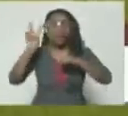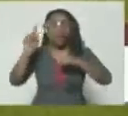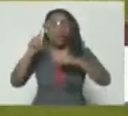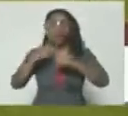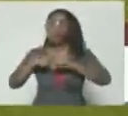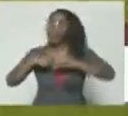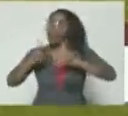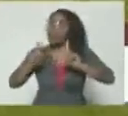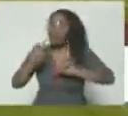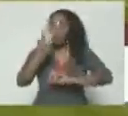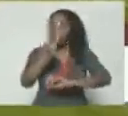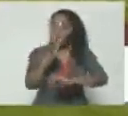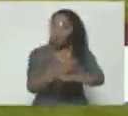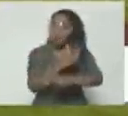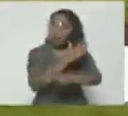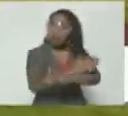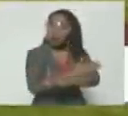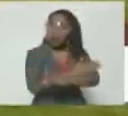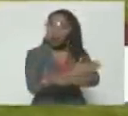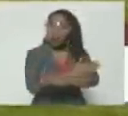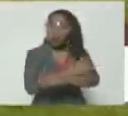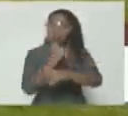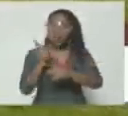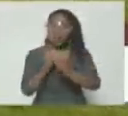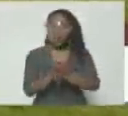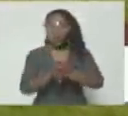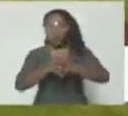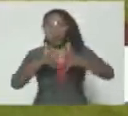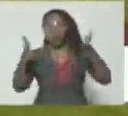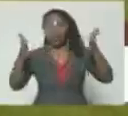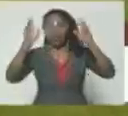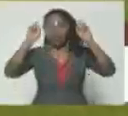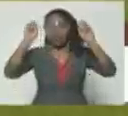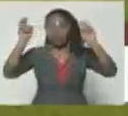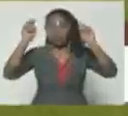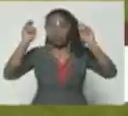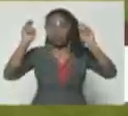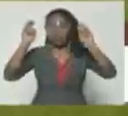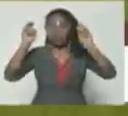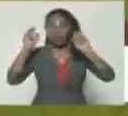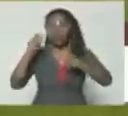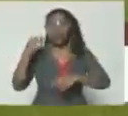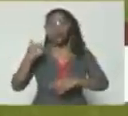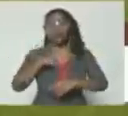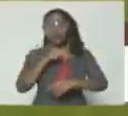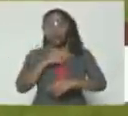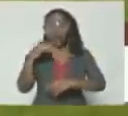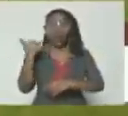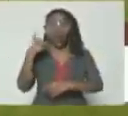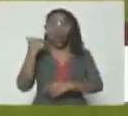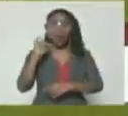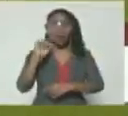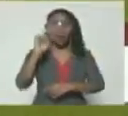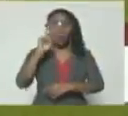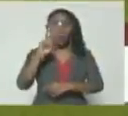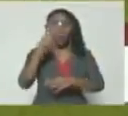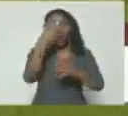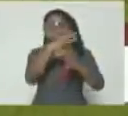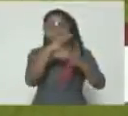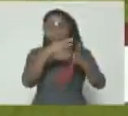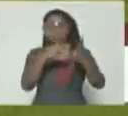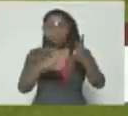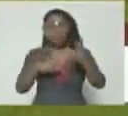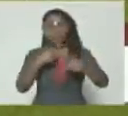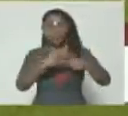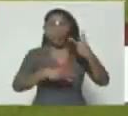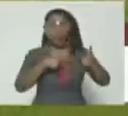de los dos anteriores, que son grandes marcas, aquí tenemos a una serie de productores